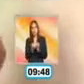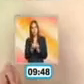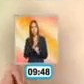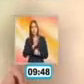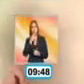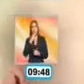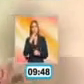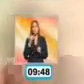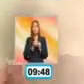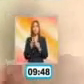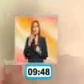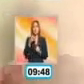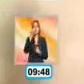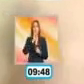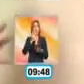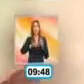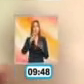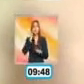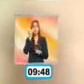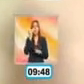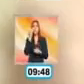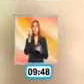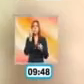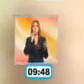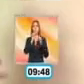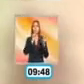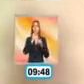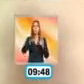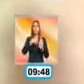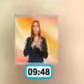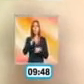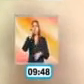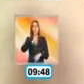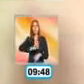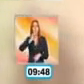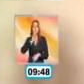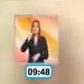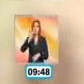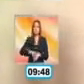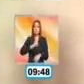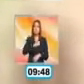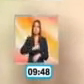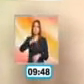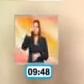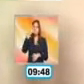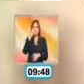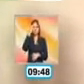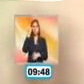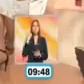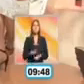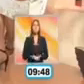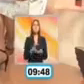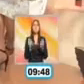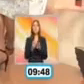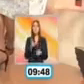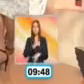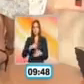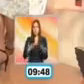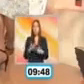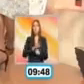pero este, yo de repente me meto a Facebook y sí lo noto mucho, sí, tristemente, con las mujeres. Así es. Así es. ¿Qué hay que hacer? ¿Cuáles son las recomendaciones?